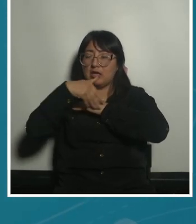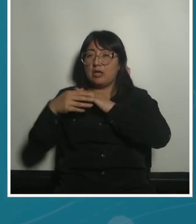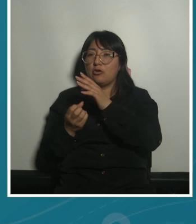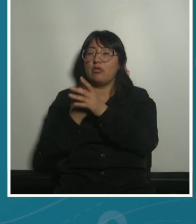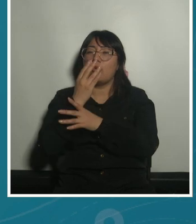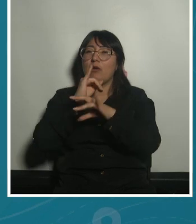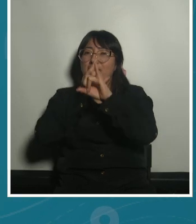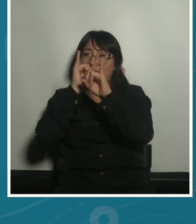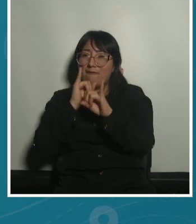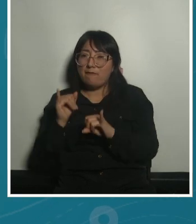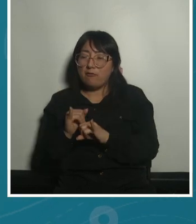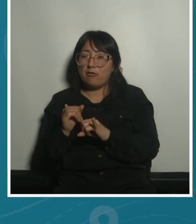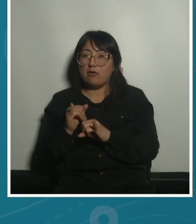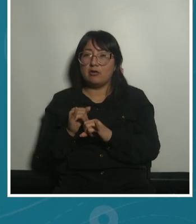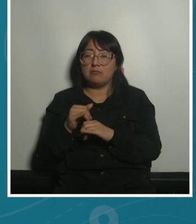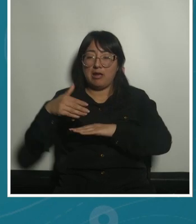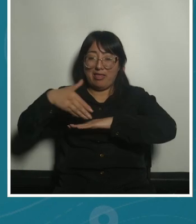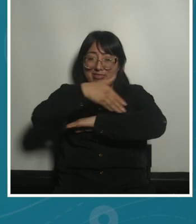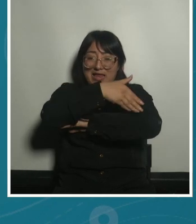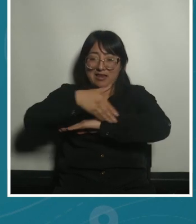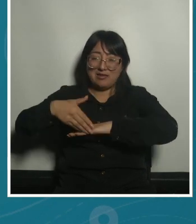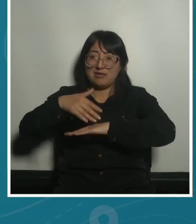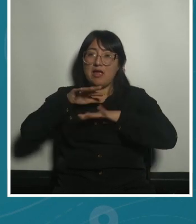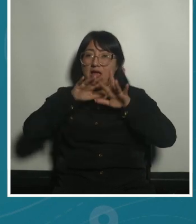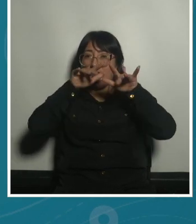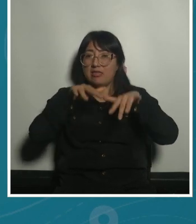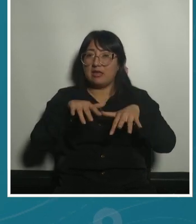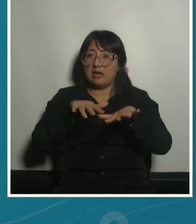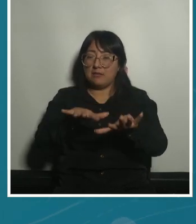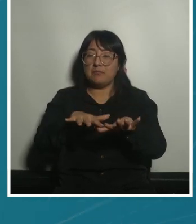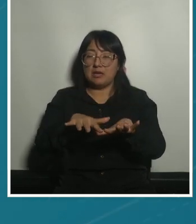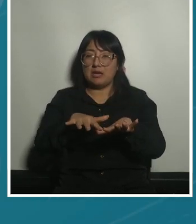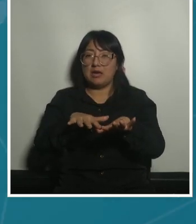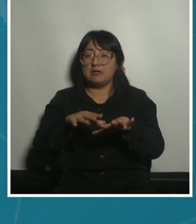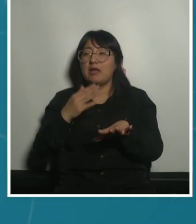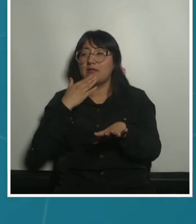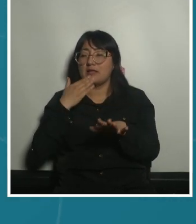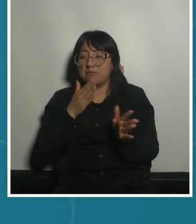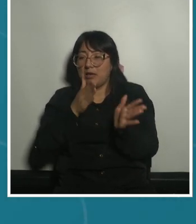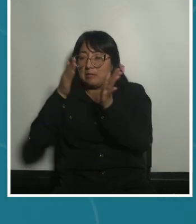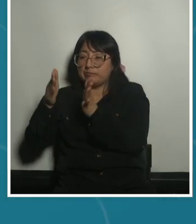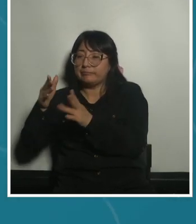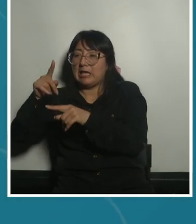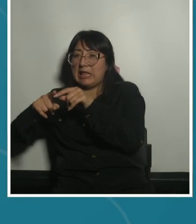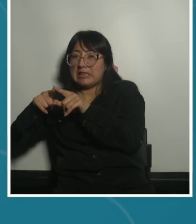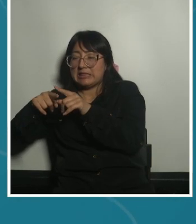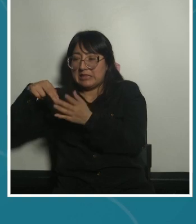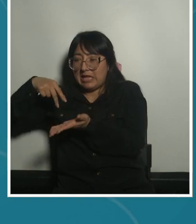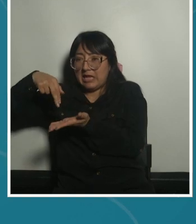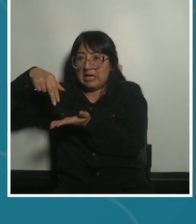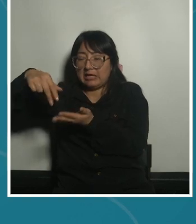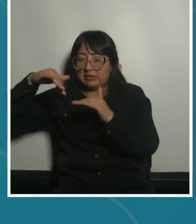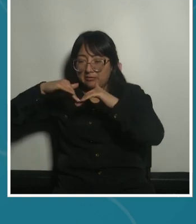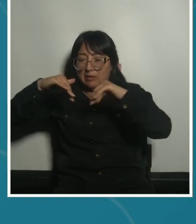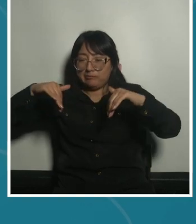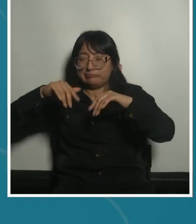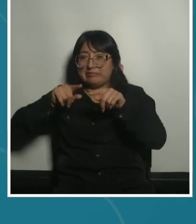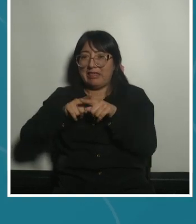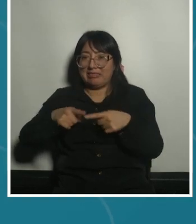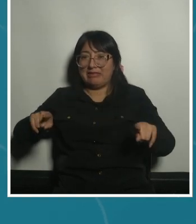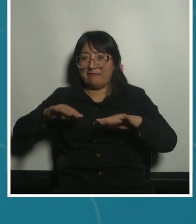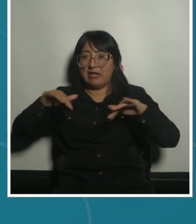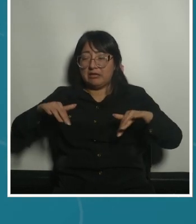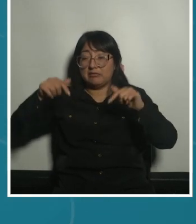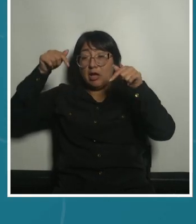criterios de deslinde de línea de playa y nuevos criterios de deslinde terrestre hacia la zona costera. Esa es una discusión hoy en día en